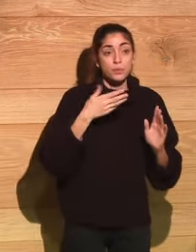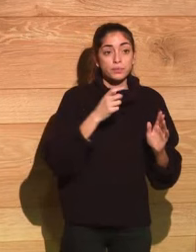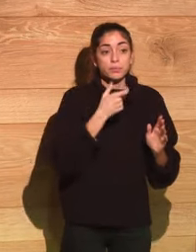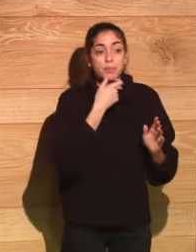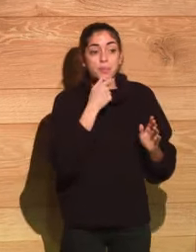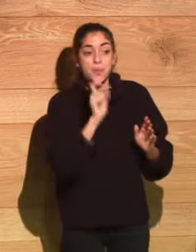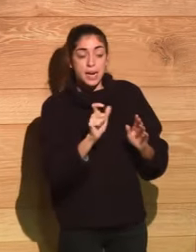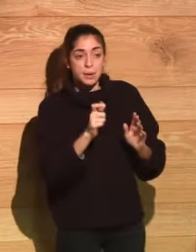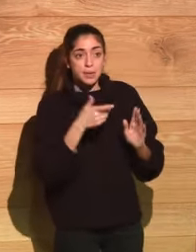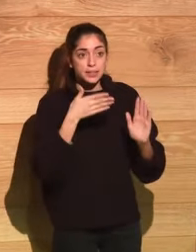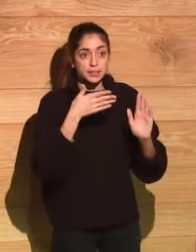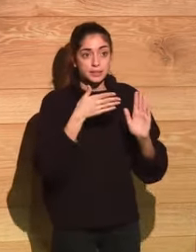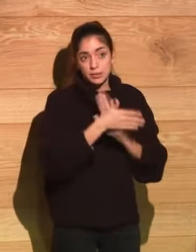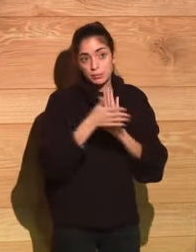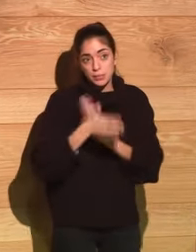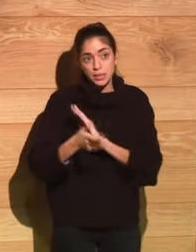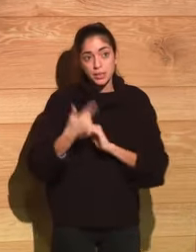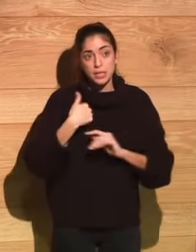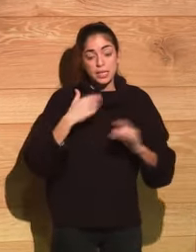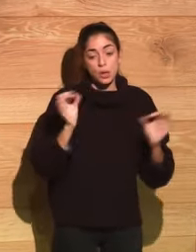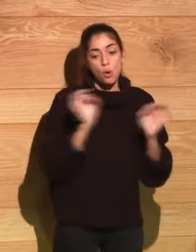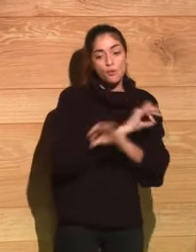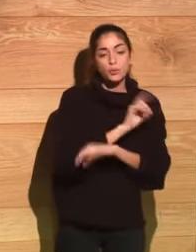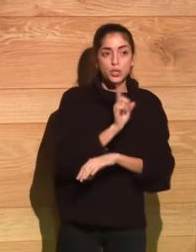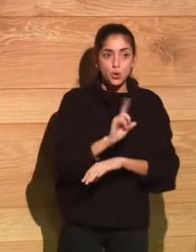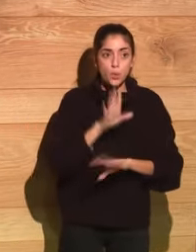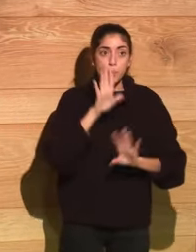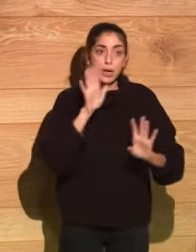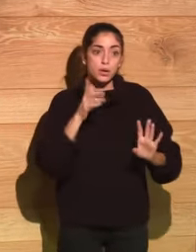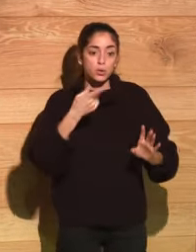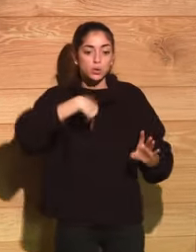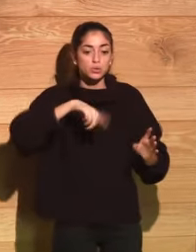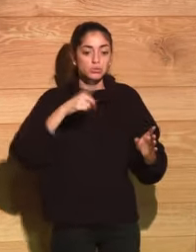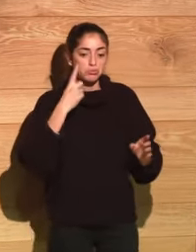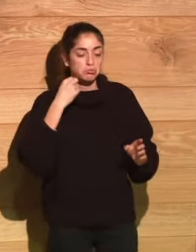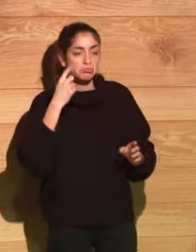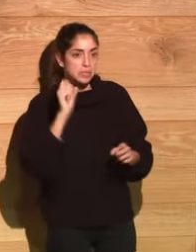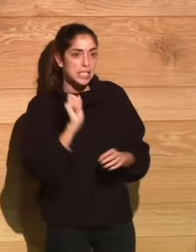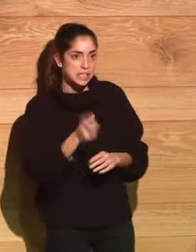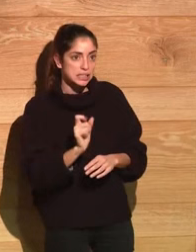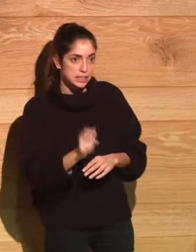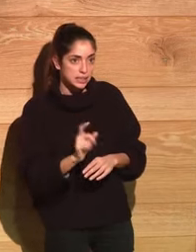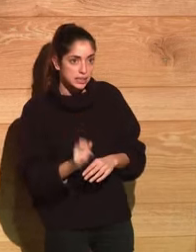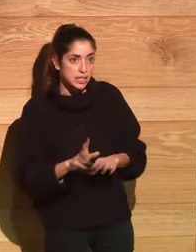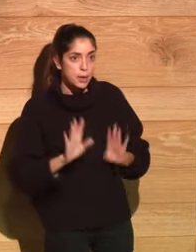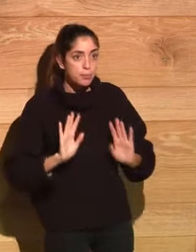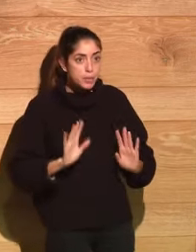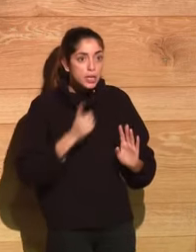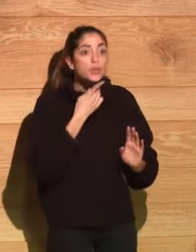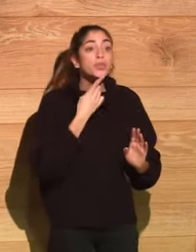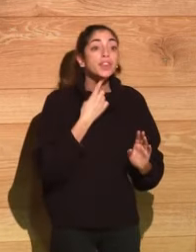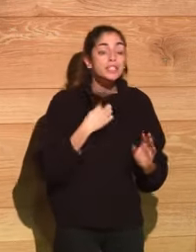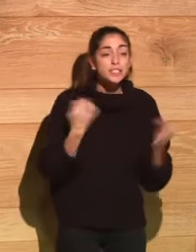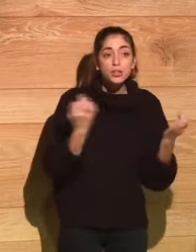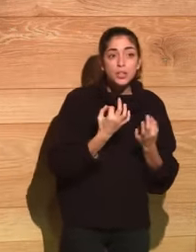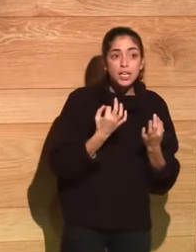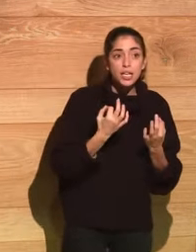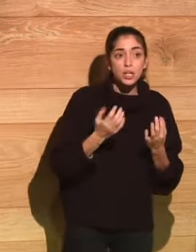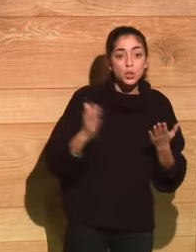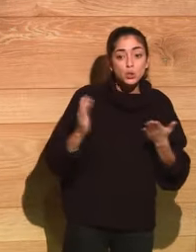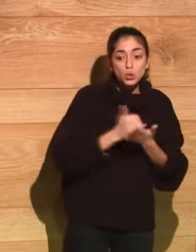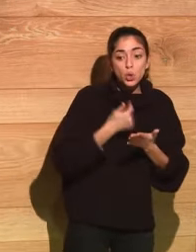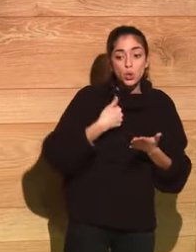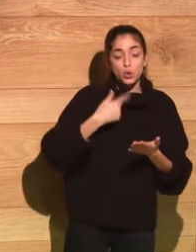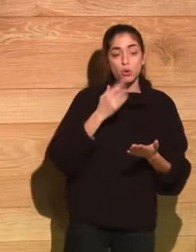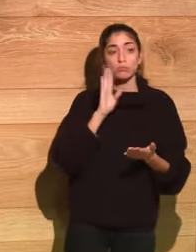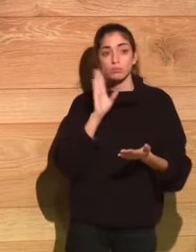no hay que confundirlas y solemos hacerlo bastante. Incluso estaríamos tentados a decir que es deseo todo aquello de lo que acabo